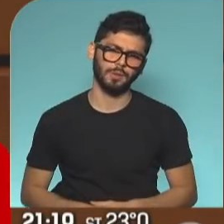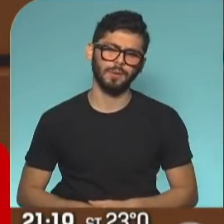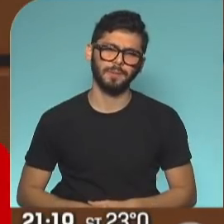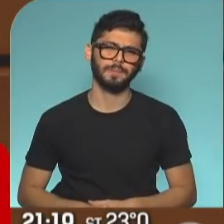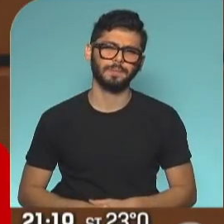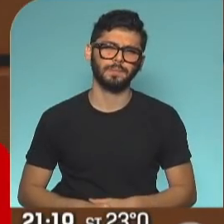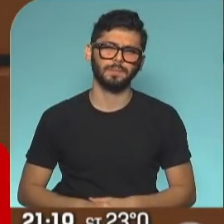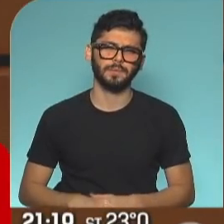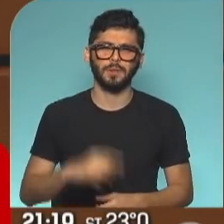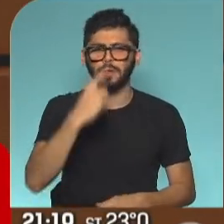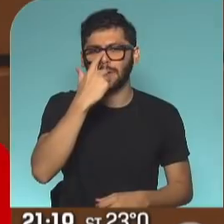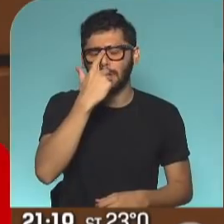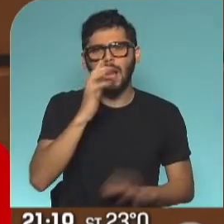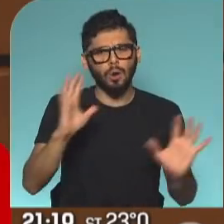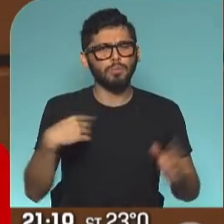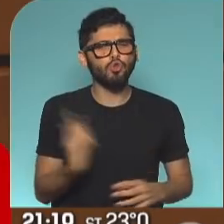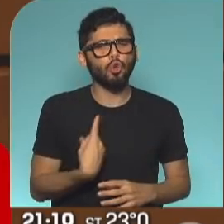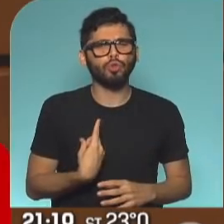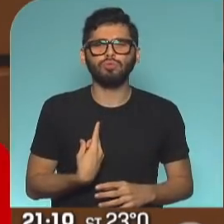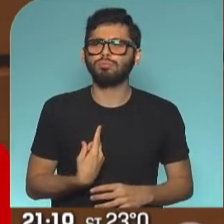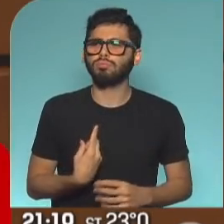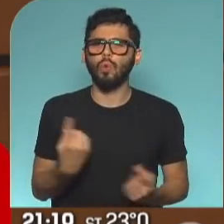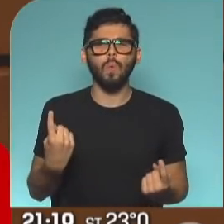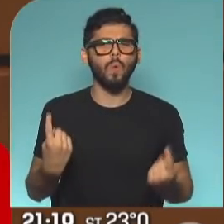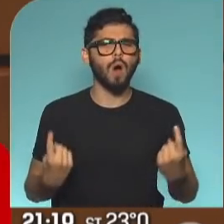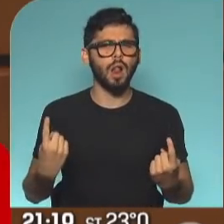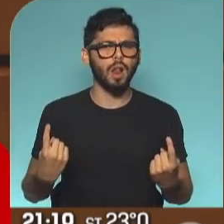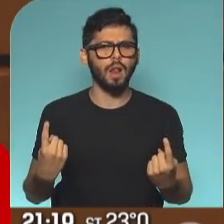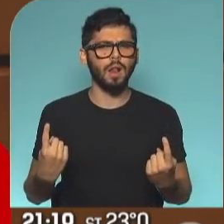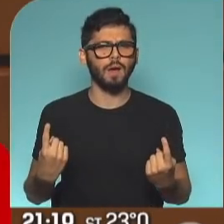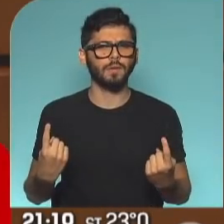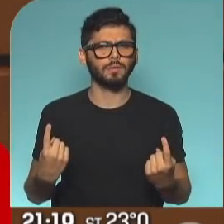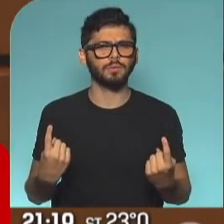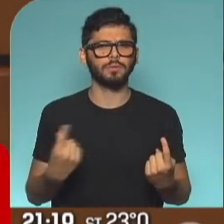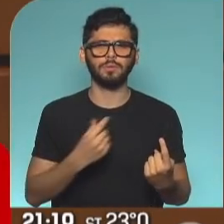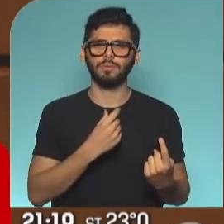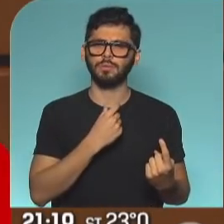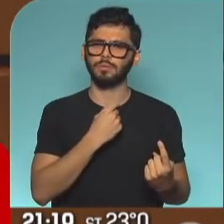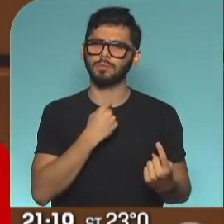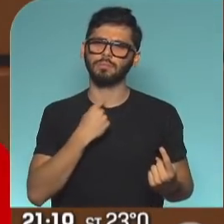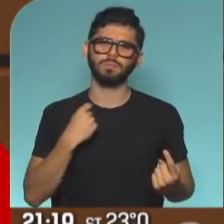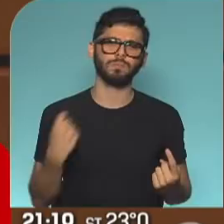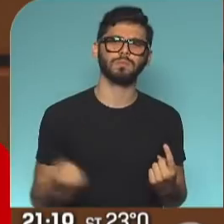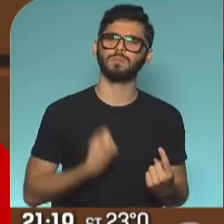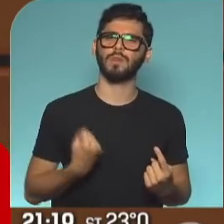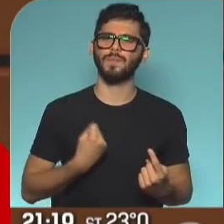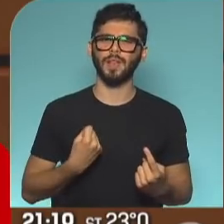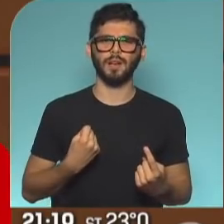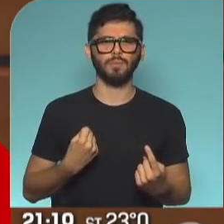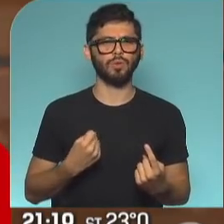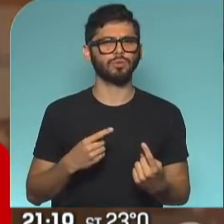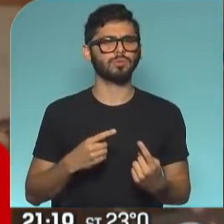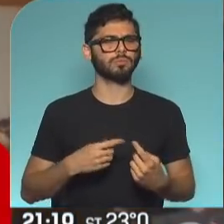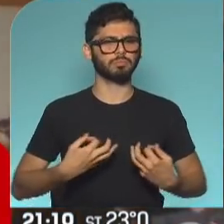Ahora, ¿en qué lugar queremos pararnos nosotros? ¿En el lugar de los que quieren salir mejores o en el lugar de los que solo